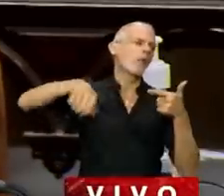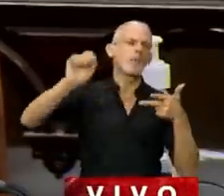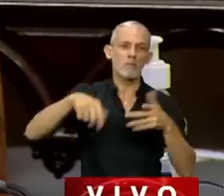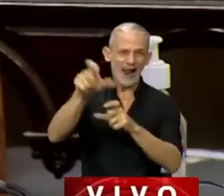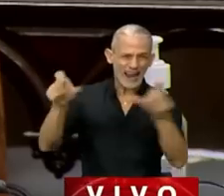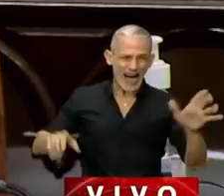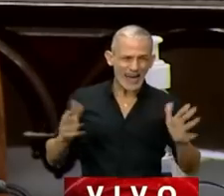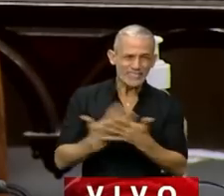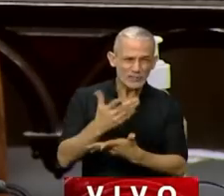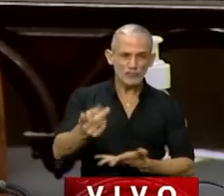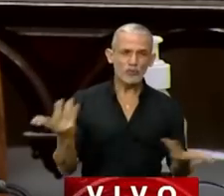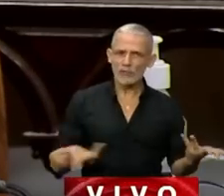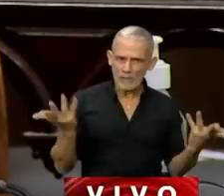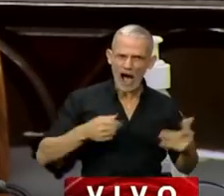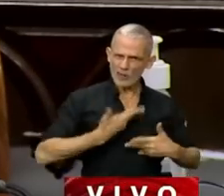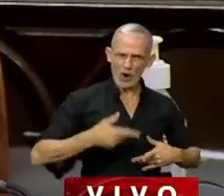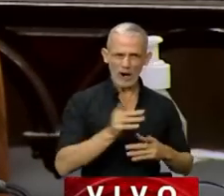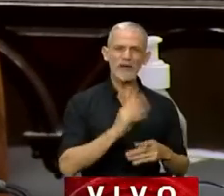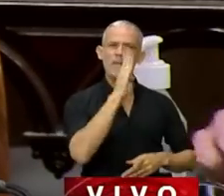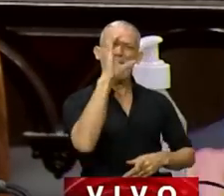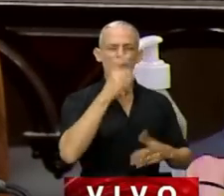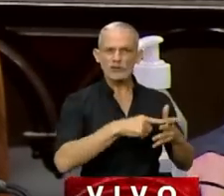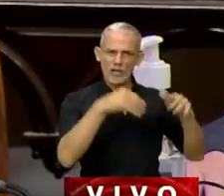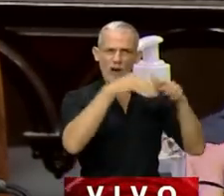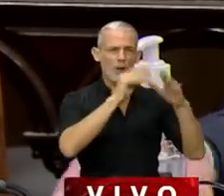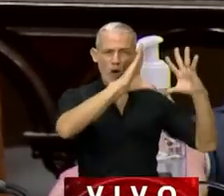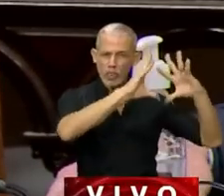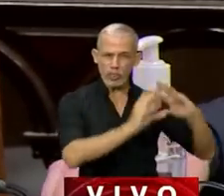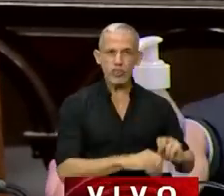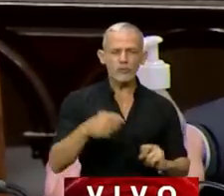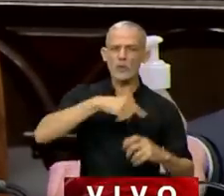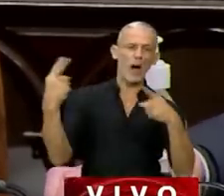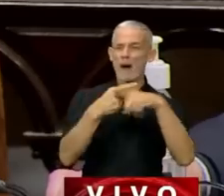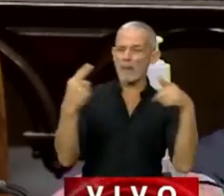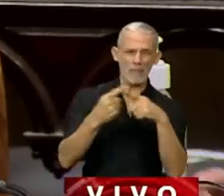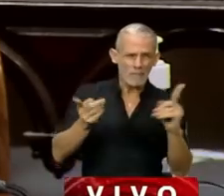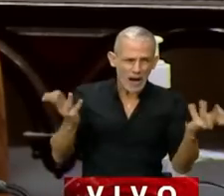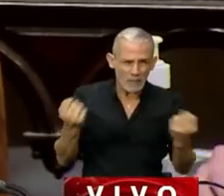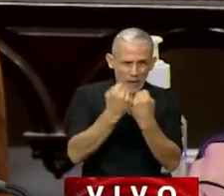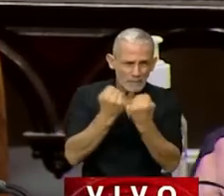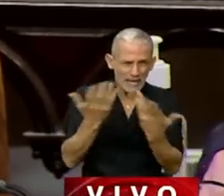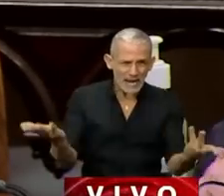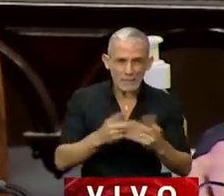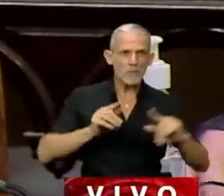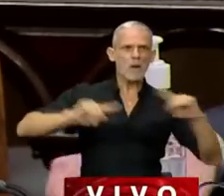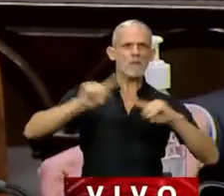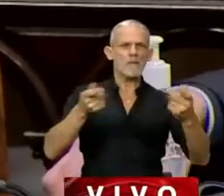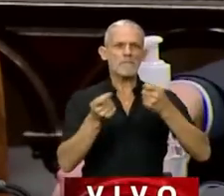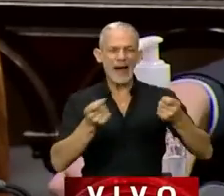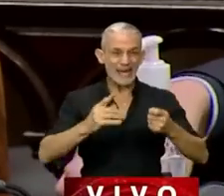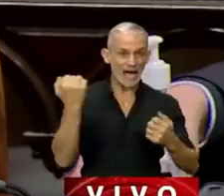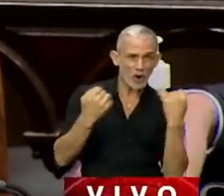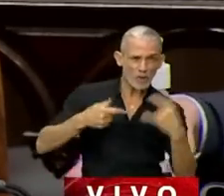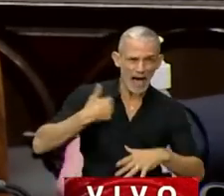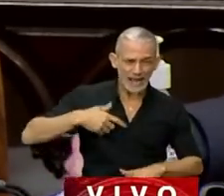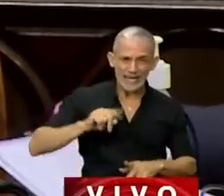de la gente. Aturde que mientras el banco se hunde se peleen entre ustedes. Aturde que para conducir la economía argentina